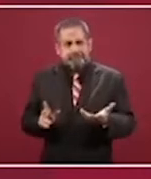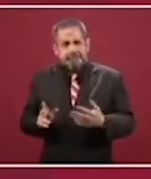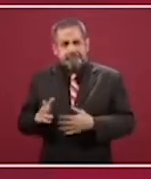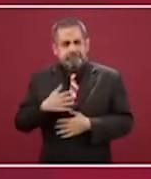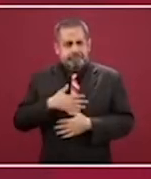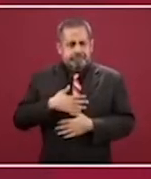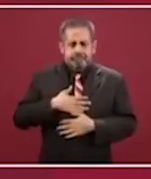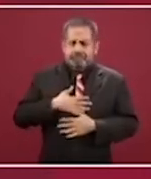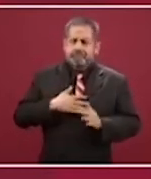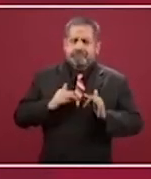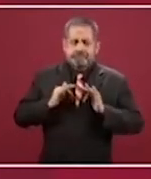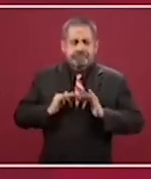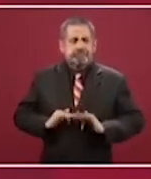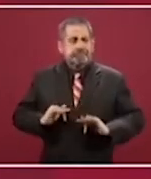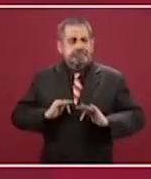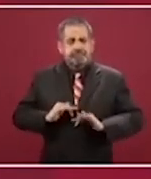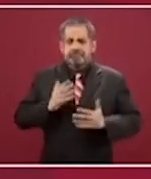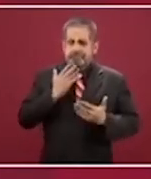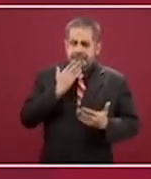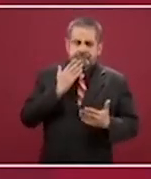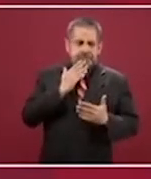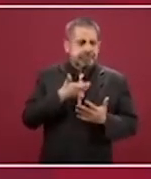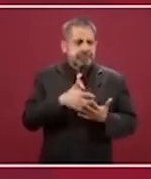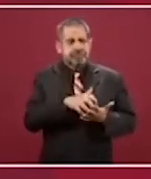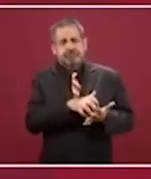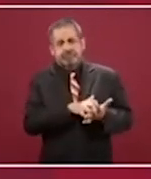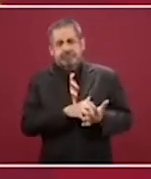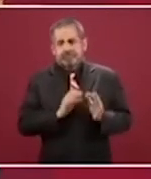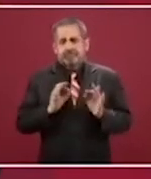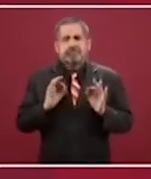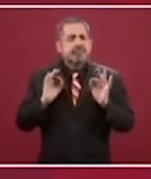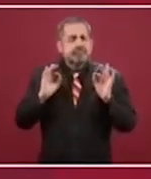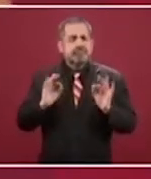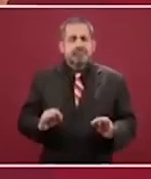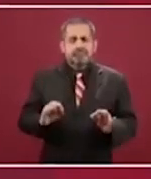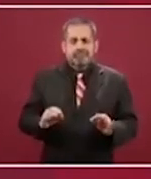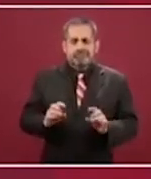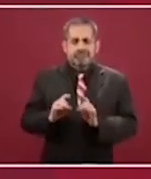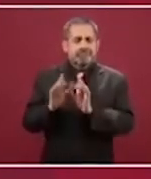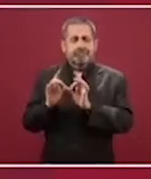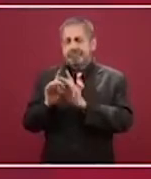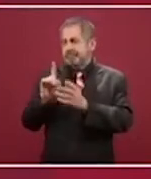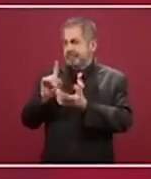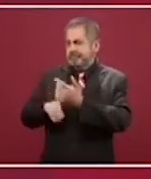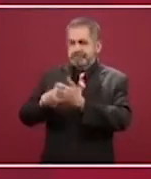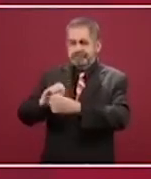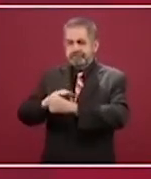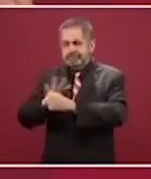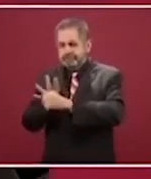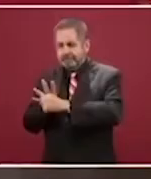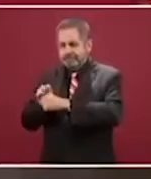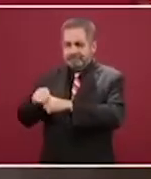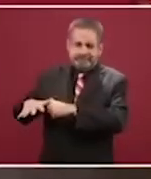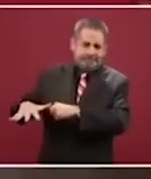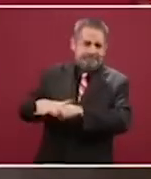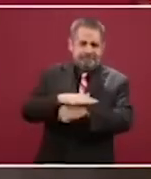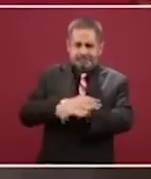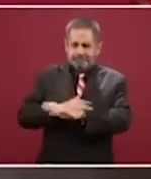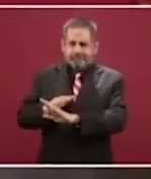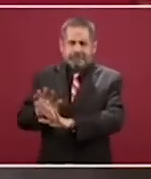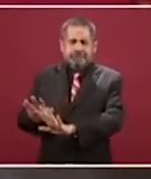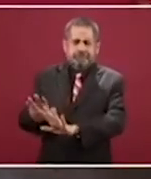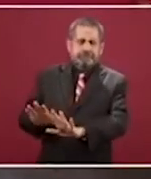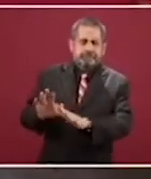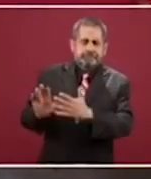sereno, tranquilo, a pesar de la epidemia del coronavirus y todo esto que se